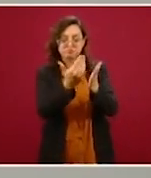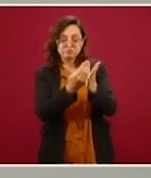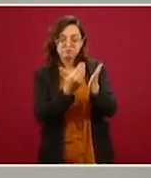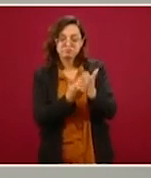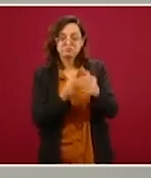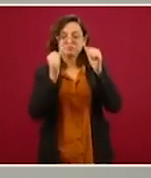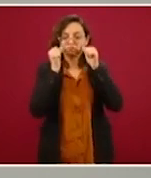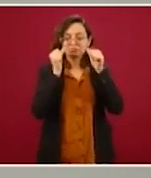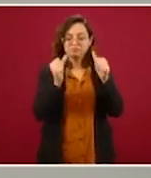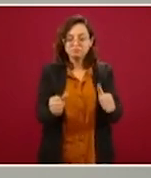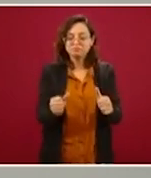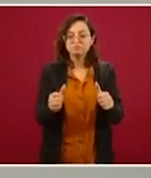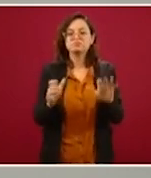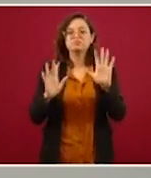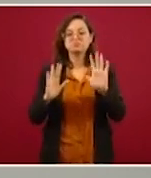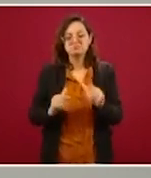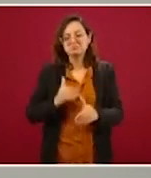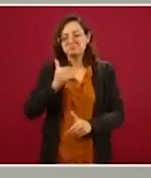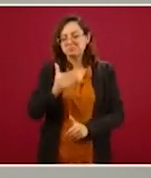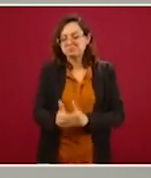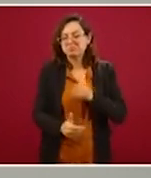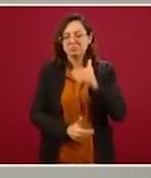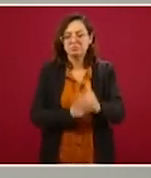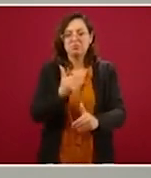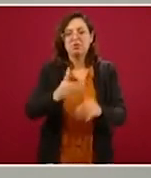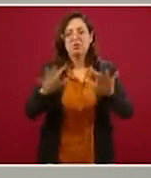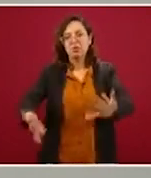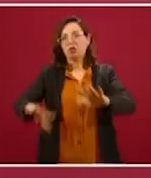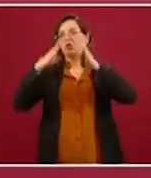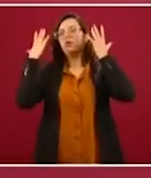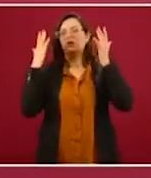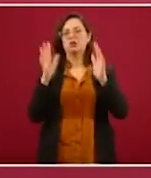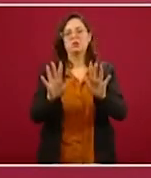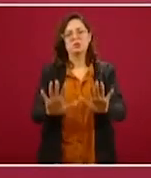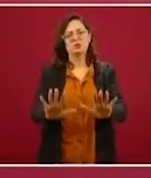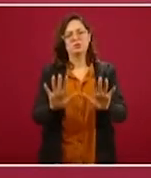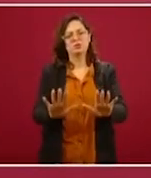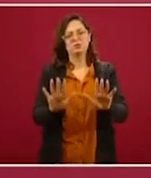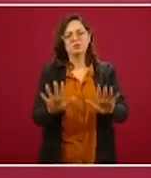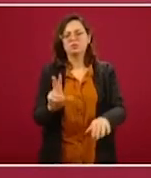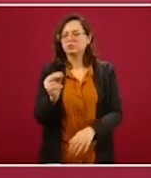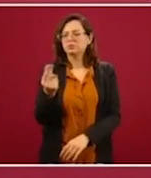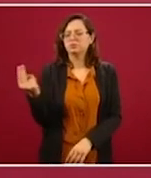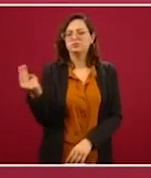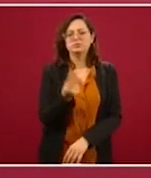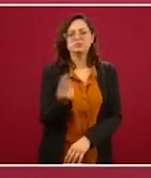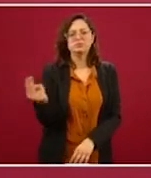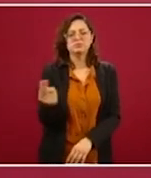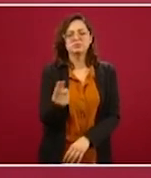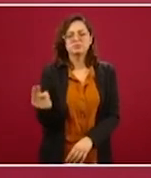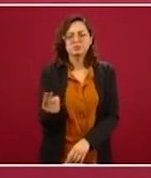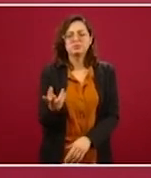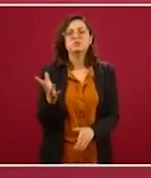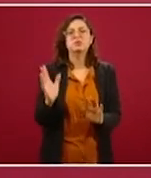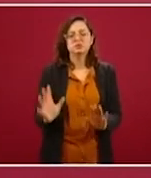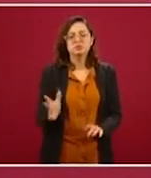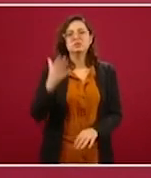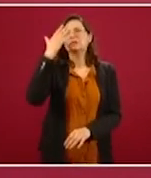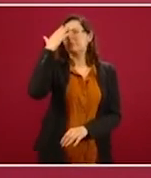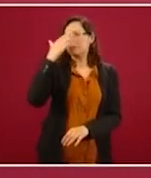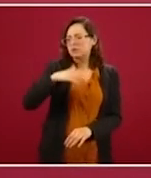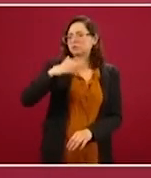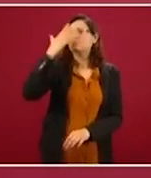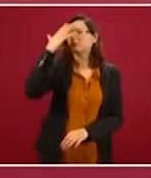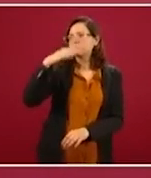avanzar, no hay que atropellarse, y definitivamente estas acciones son recogidas de experiencias previas y de